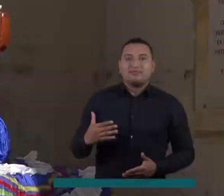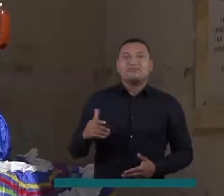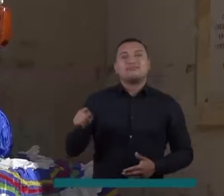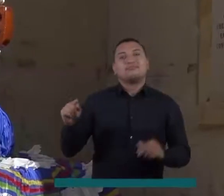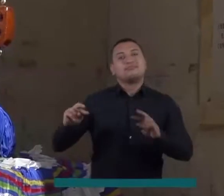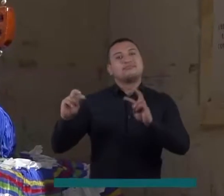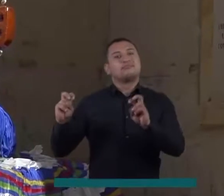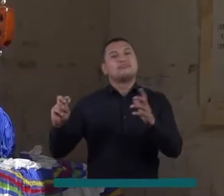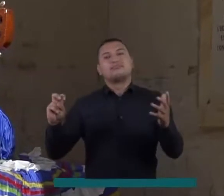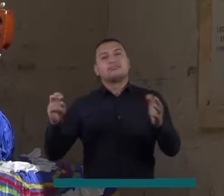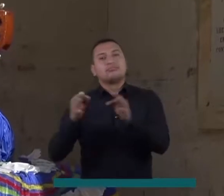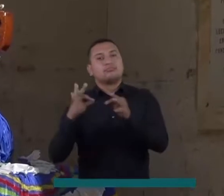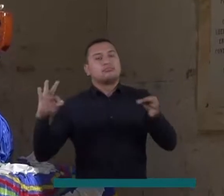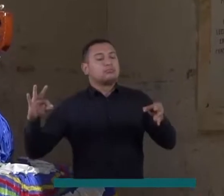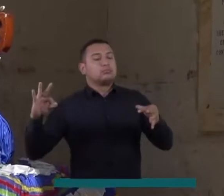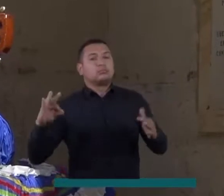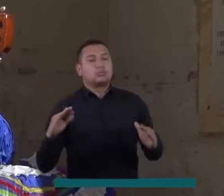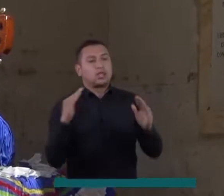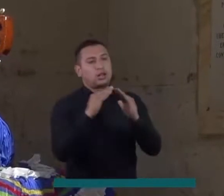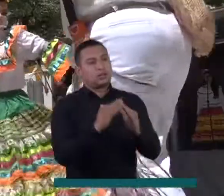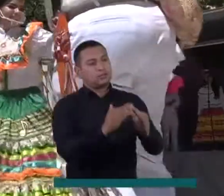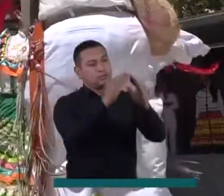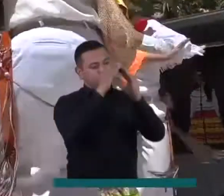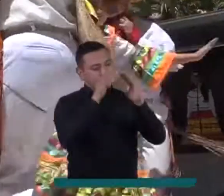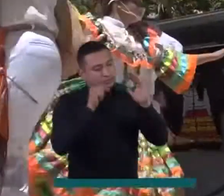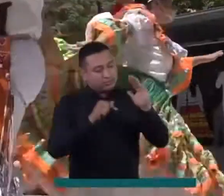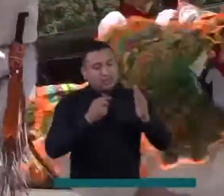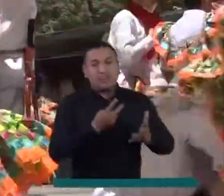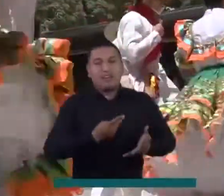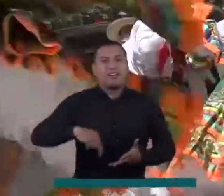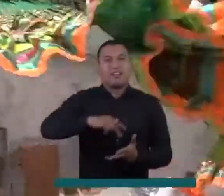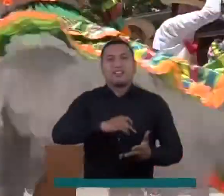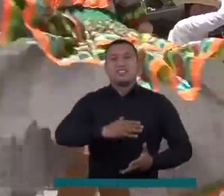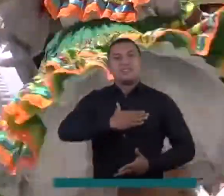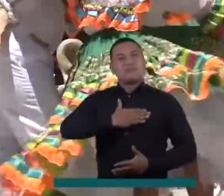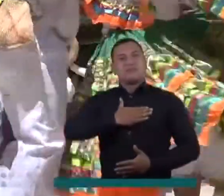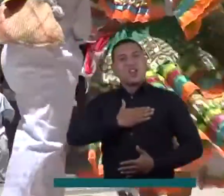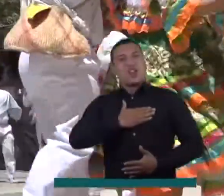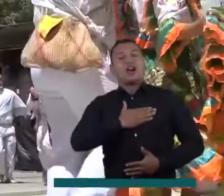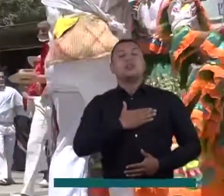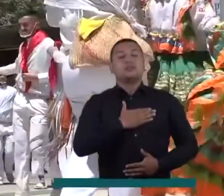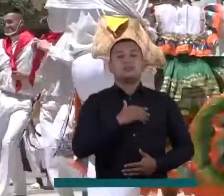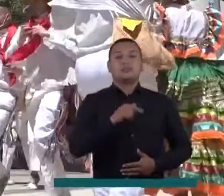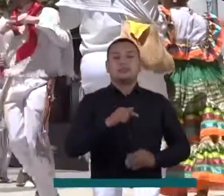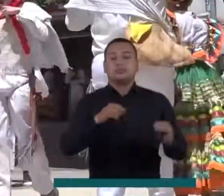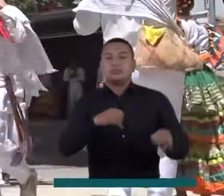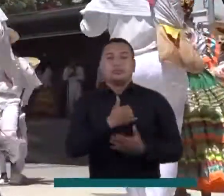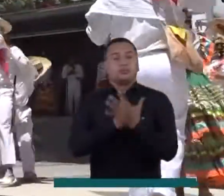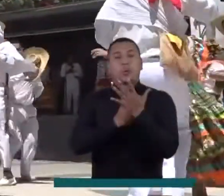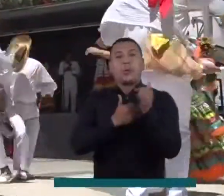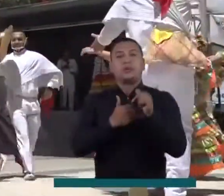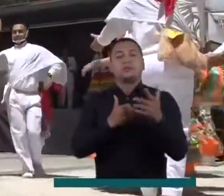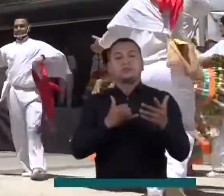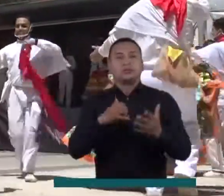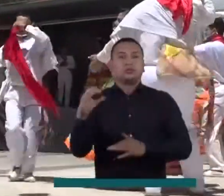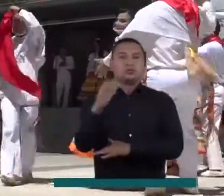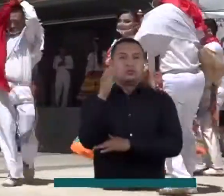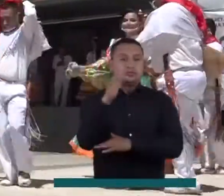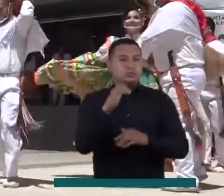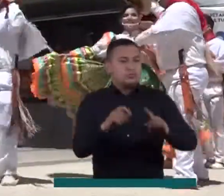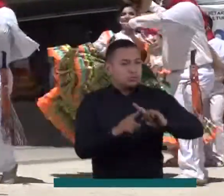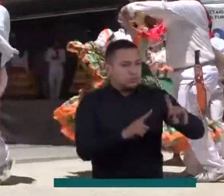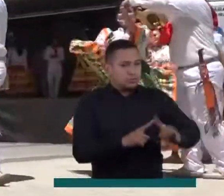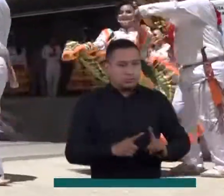Ibagué es "Mi casa está de fiesta", lema de la versión número 48 del Festival Folclórico Colombiano, que ofrece